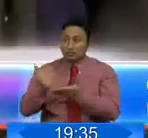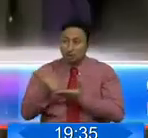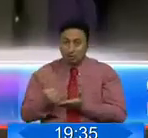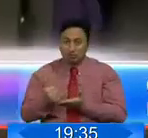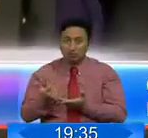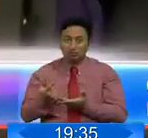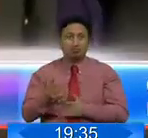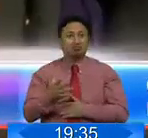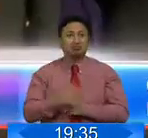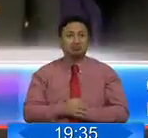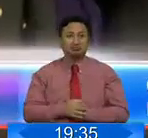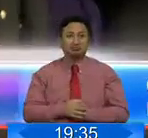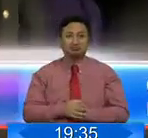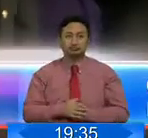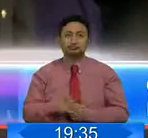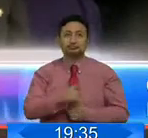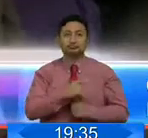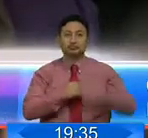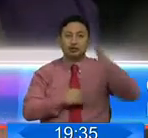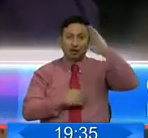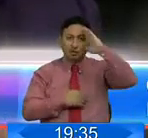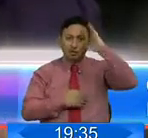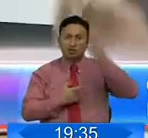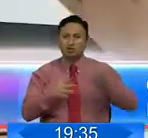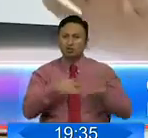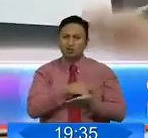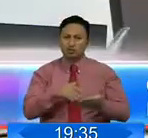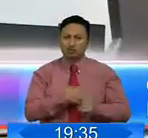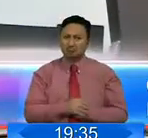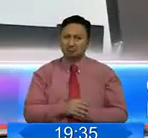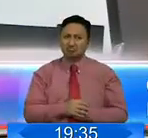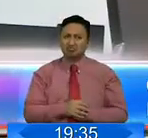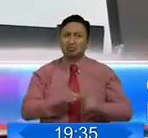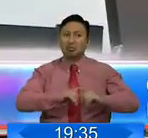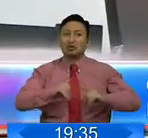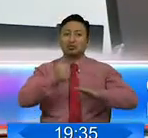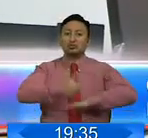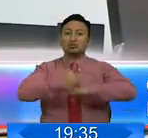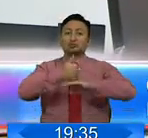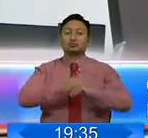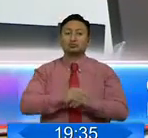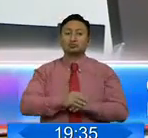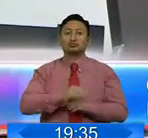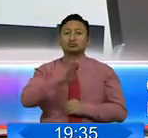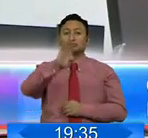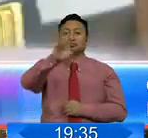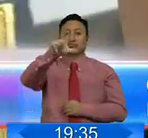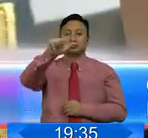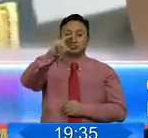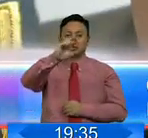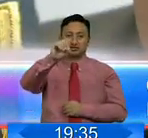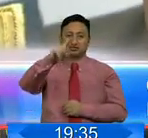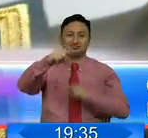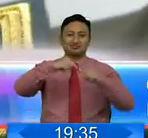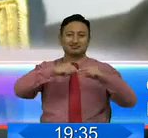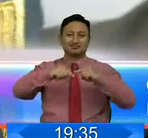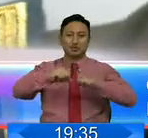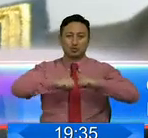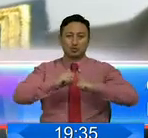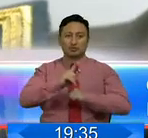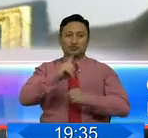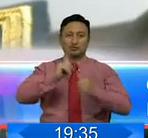no. Las dudas sobre la efectividad policial no son nuevas, pero a decir del coronel Carlos Blanco Calderón, jefe de operaciones en el